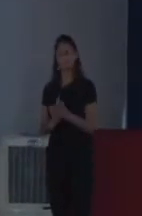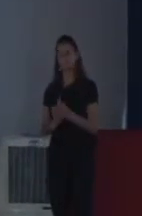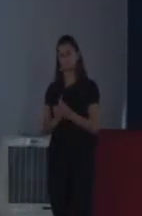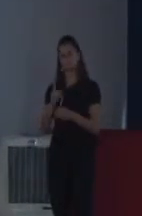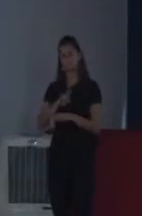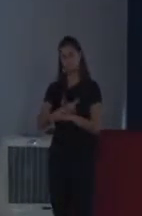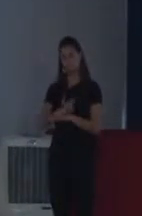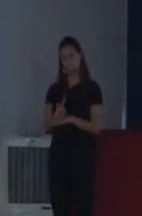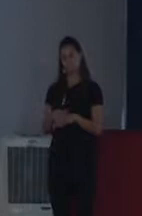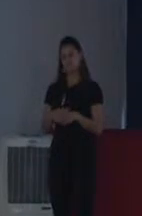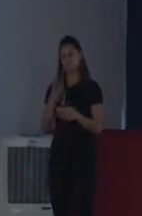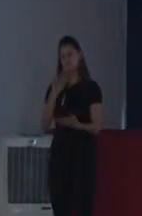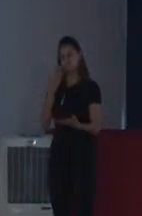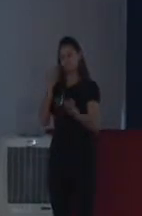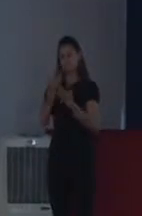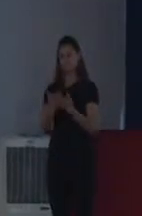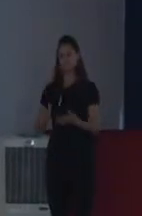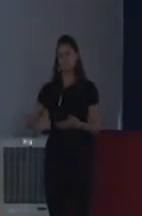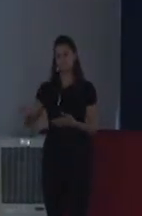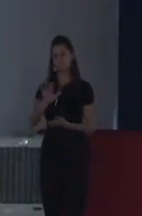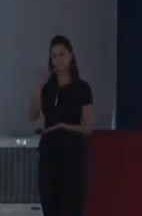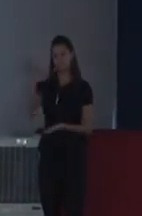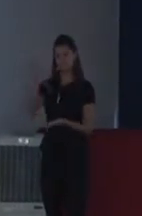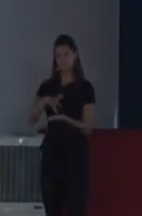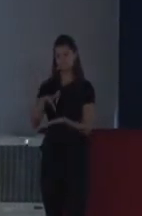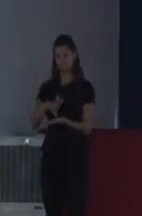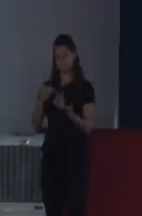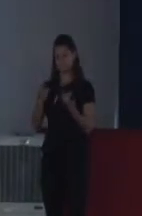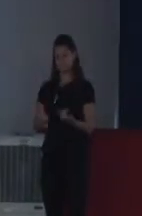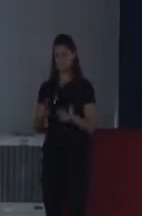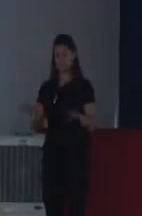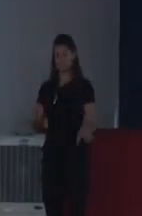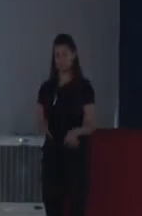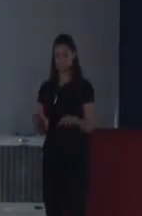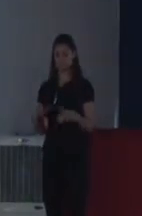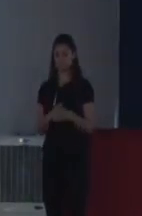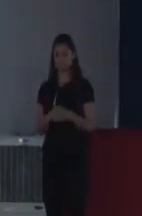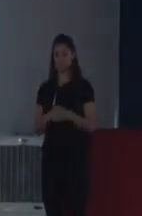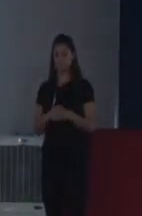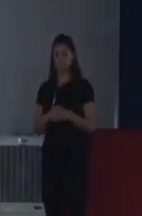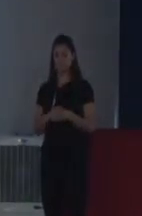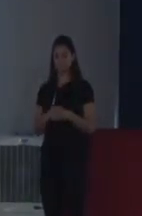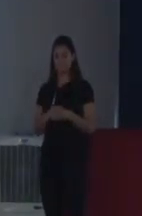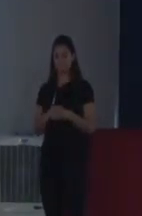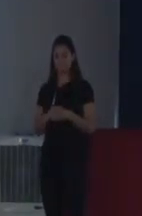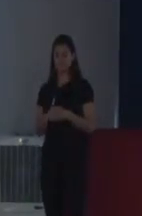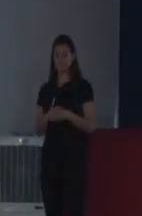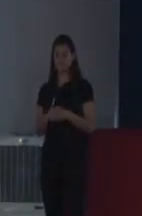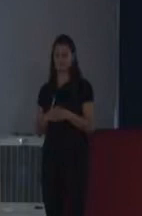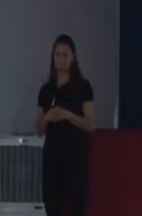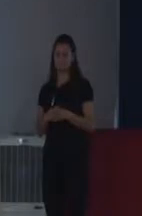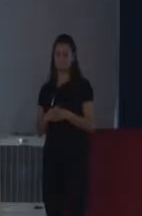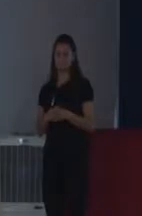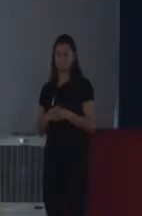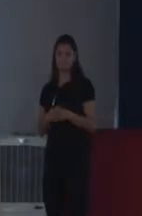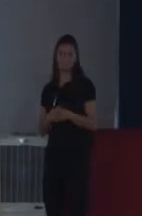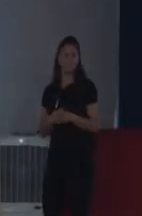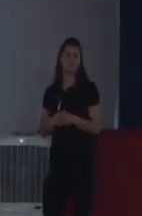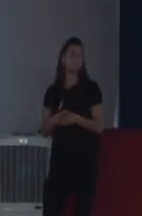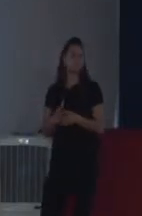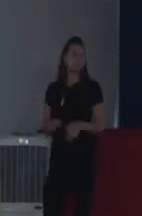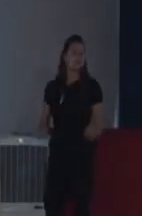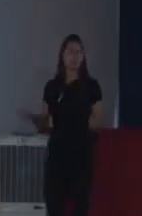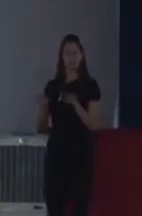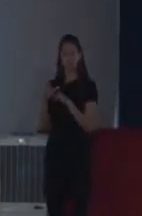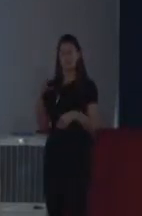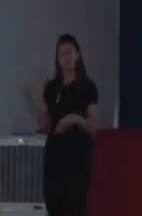Unos minutos para agradecer su presencia a este evento. Es muy importante para nosotros desde la alcaldía local